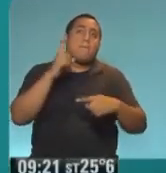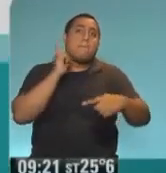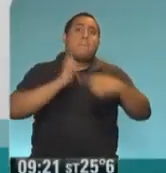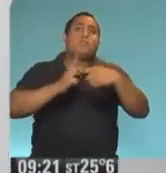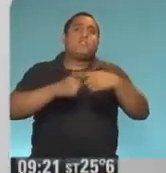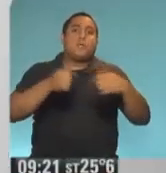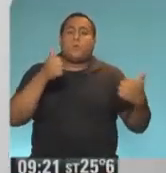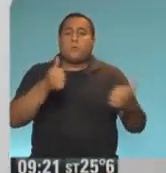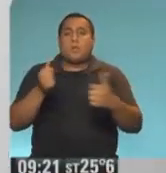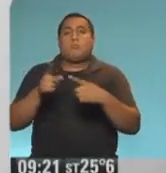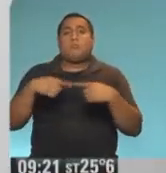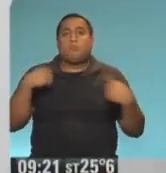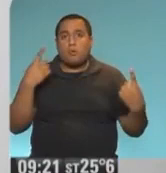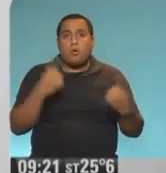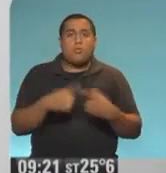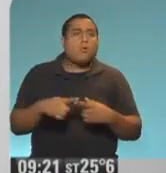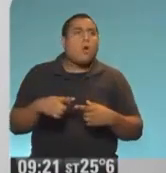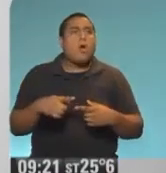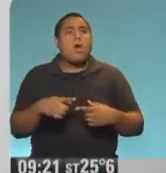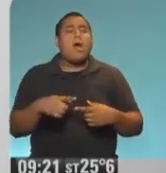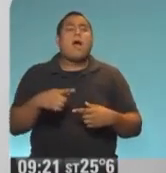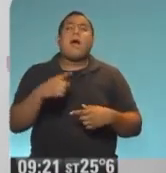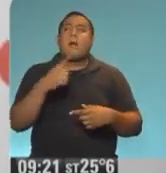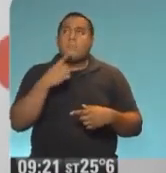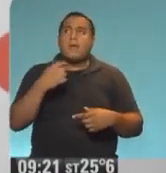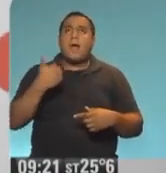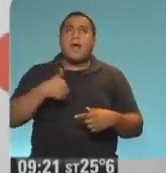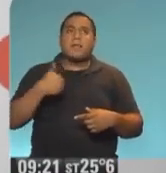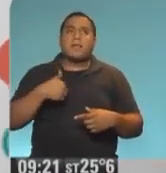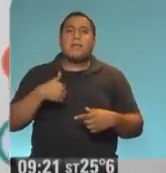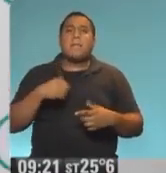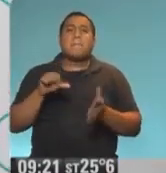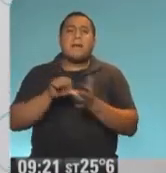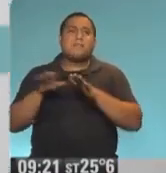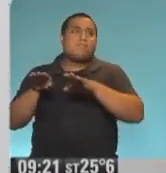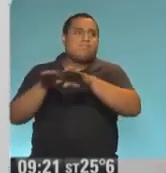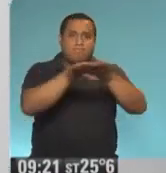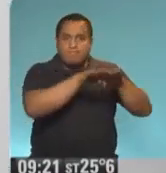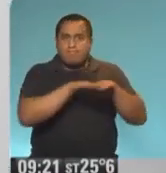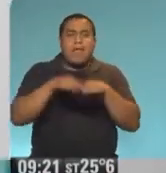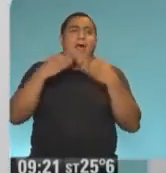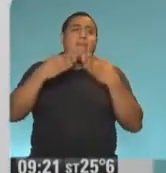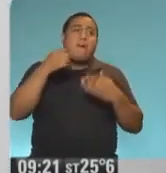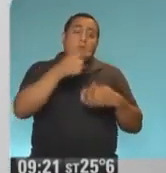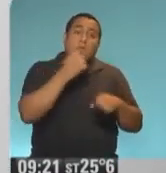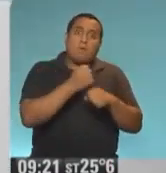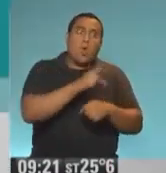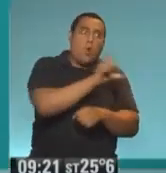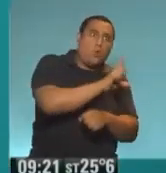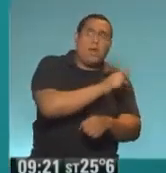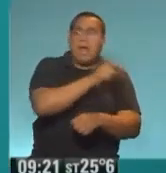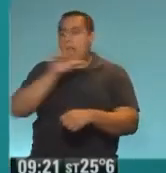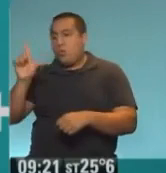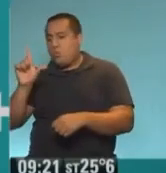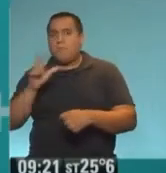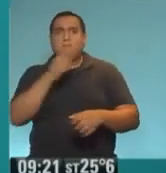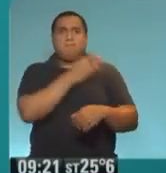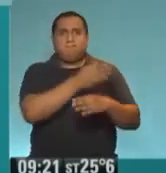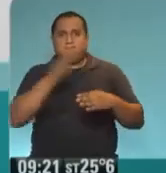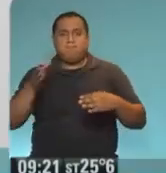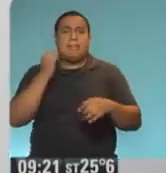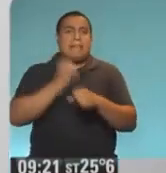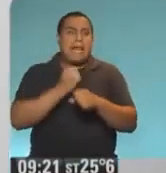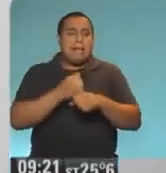estar todos realmente sintiéndonos que estamos en un país un poquito más justo. Gracias a usted, porque sabemos que trabaja de lunes a lunes y en este tiempo